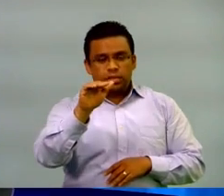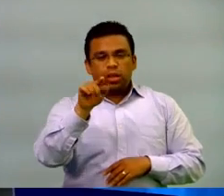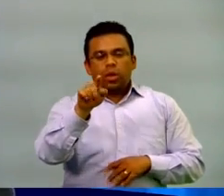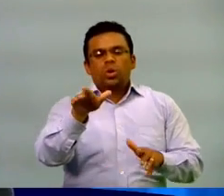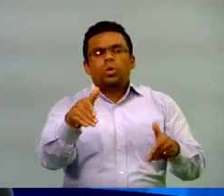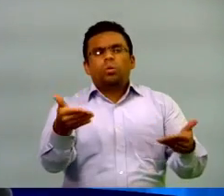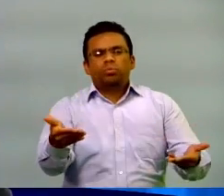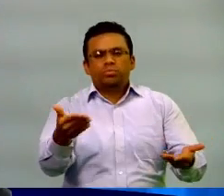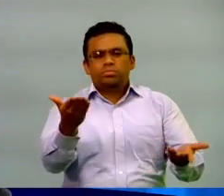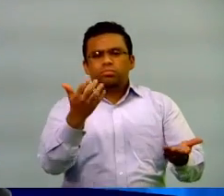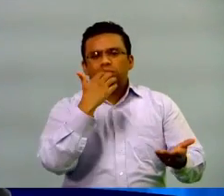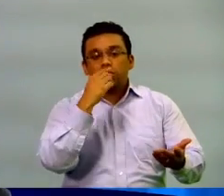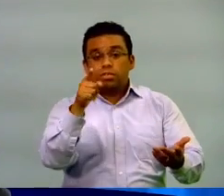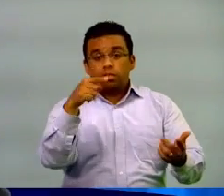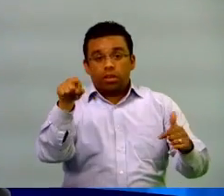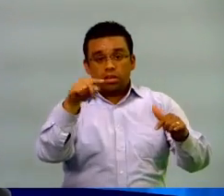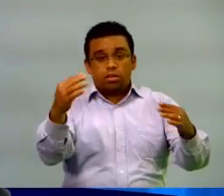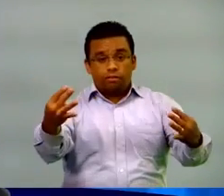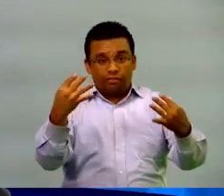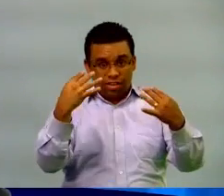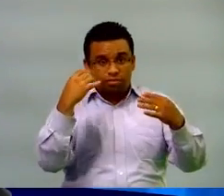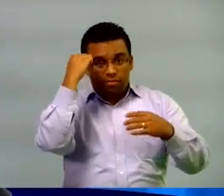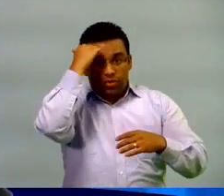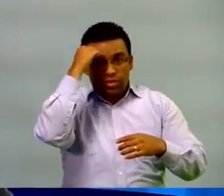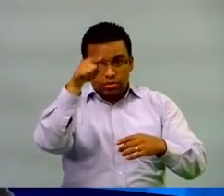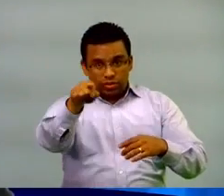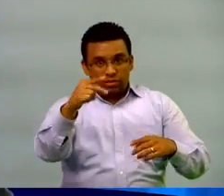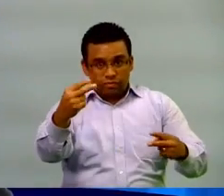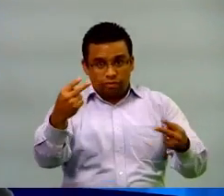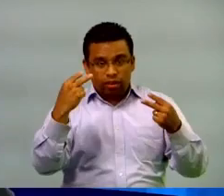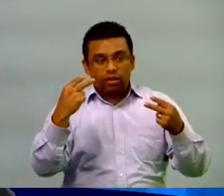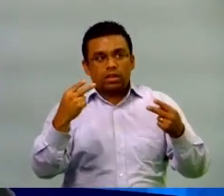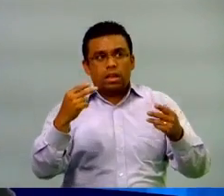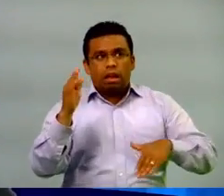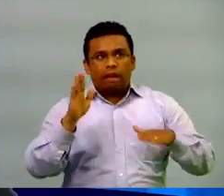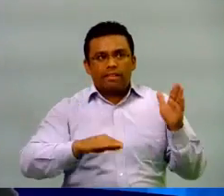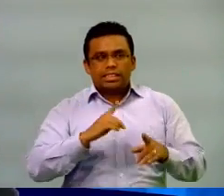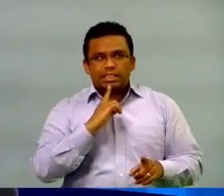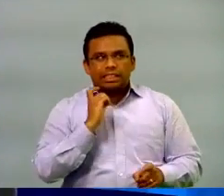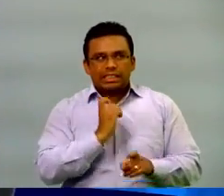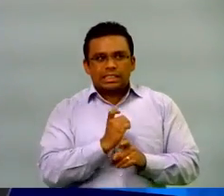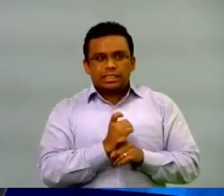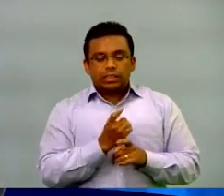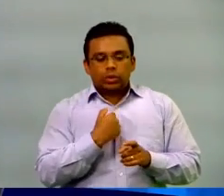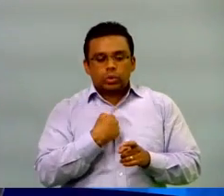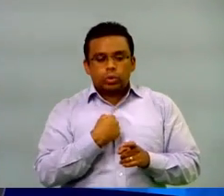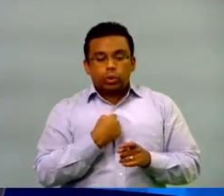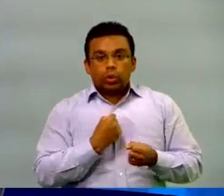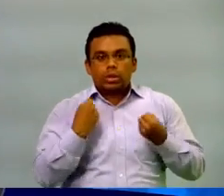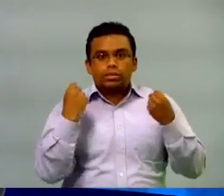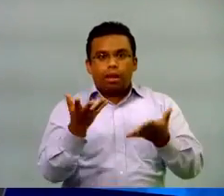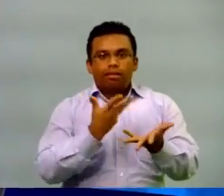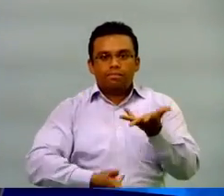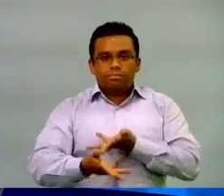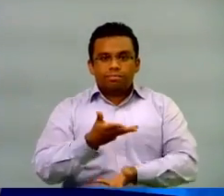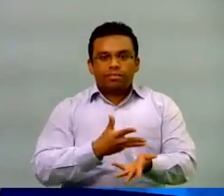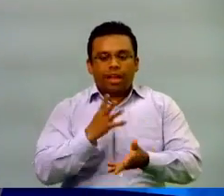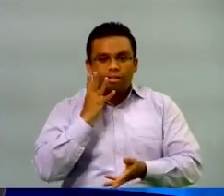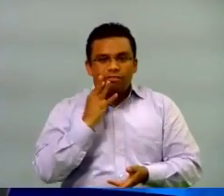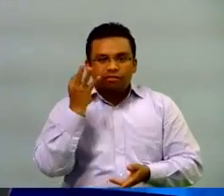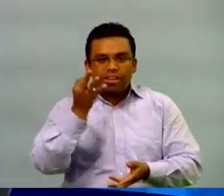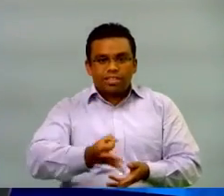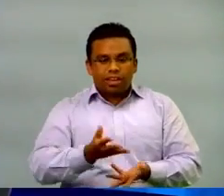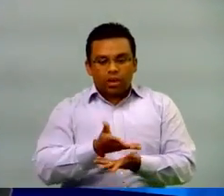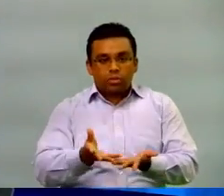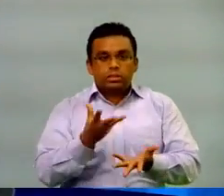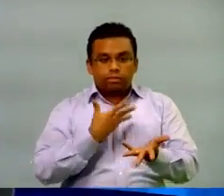de todas las regiones que nos están viendo, que probablemente tengan cosas interesantes para compartir? ¿Cómo hace uno de esos docentes, como es en el